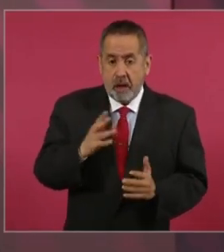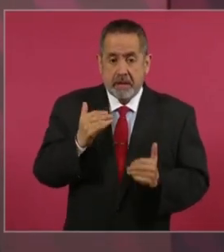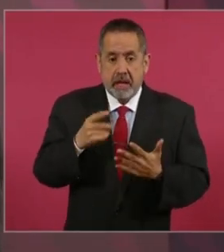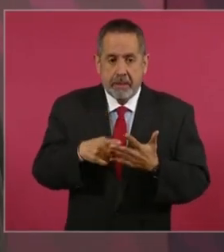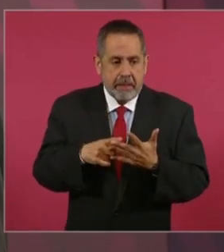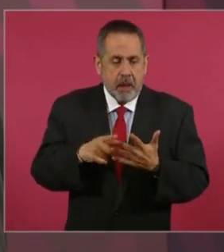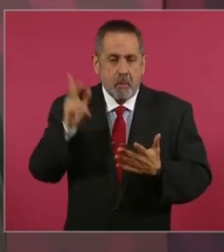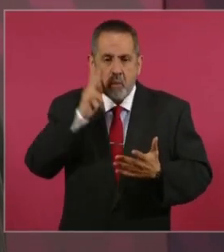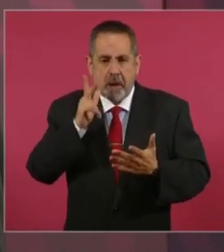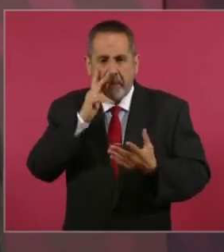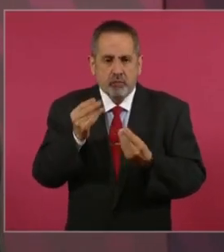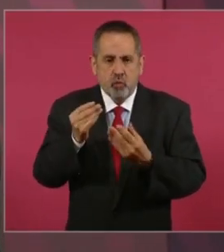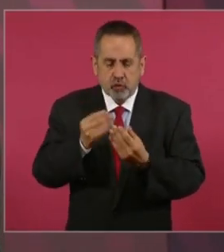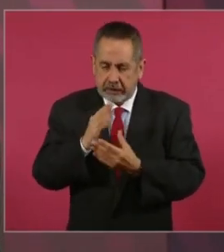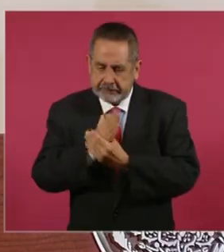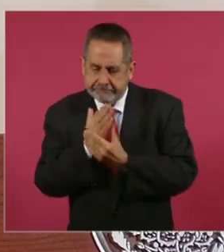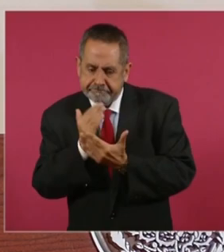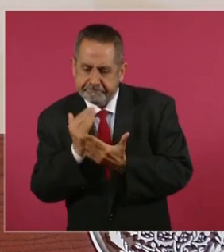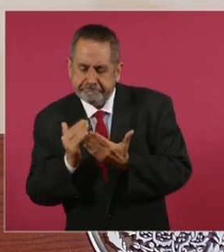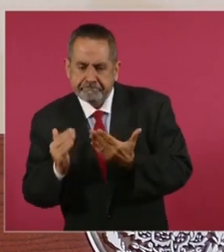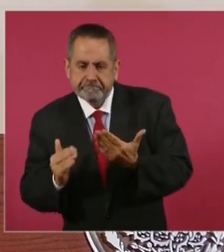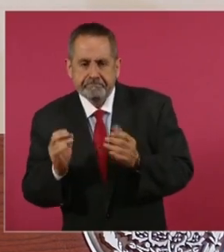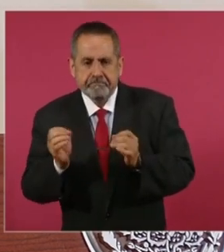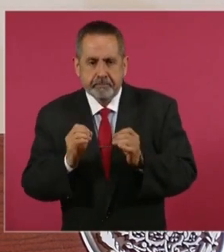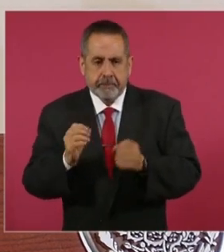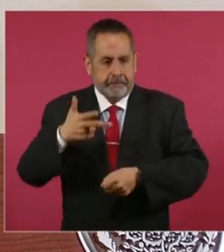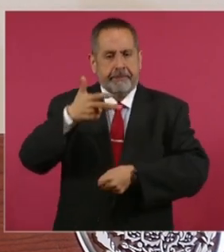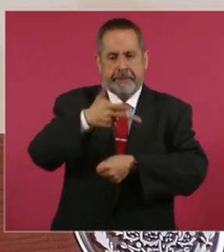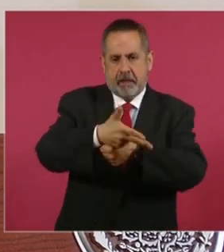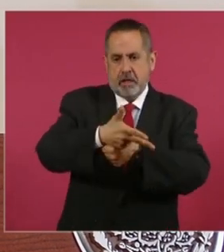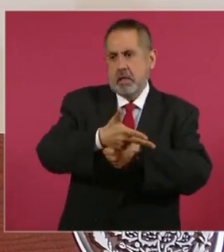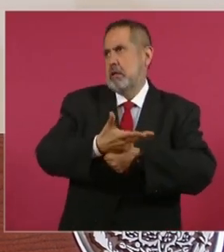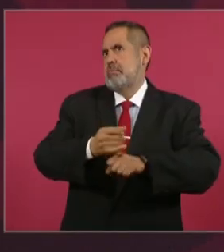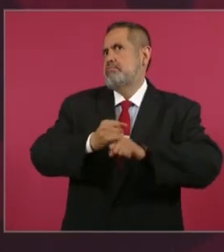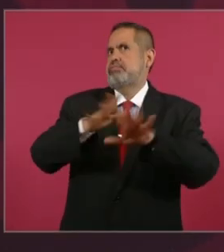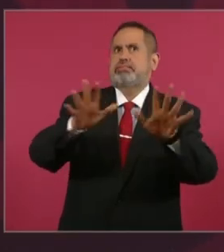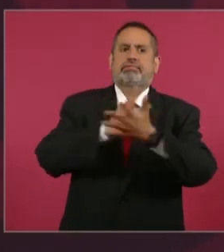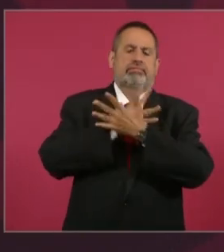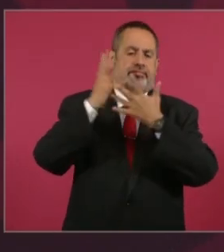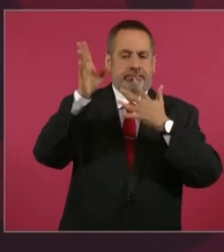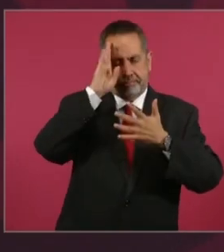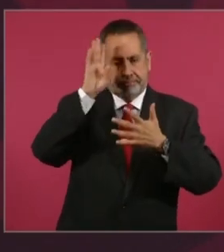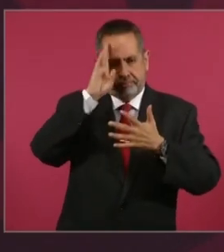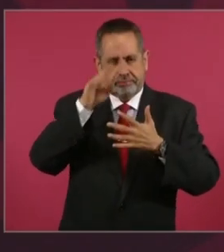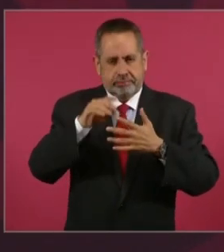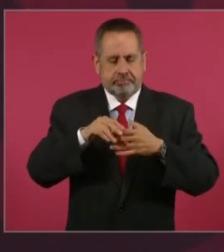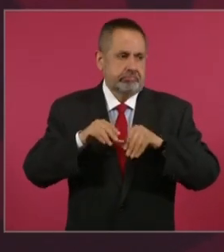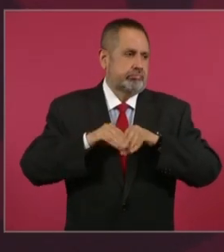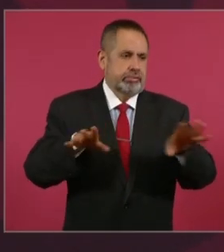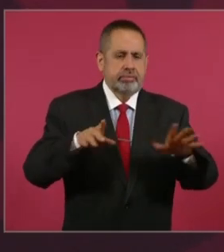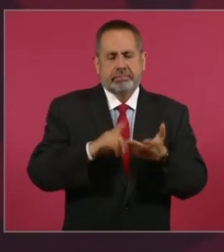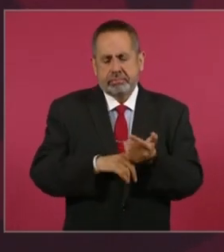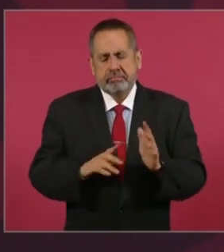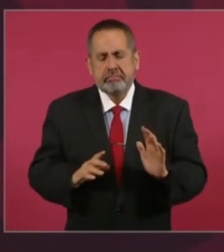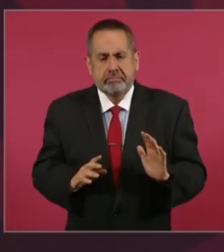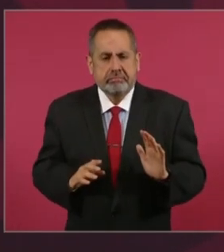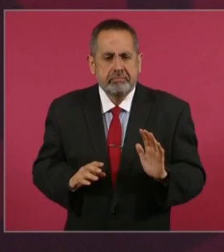elementos, era el escándalo mediático,